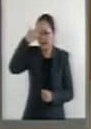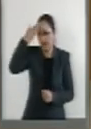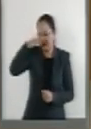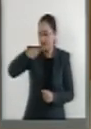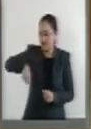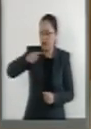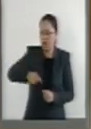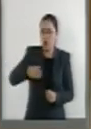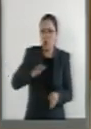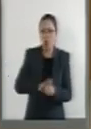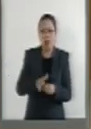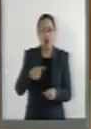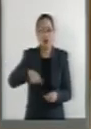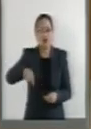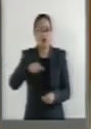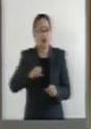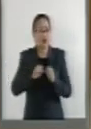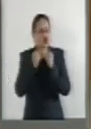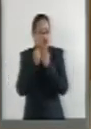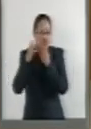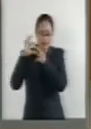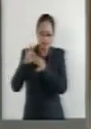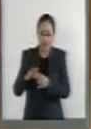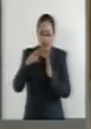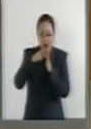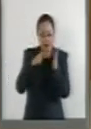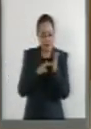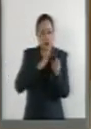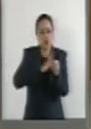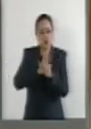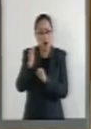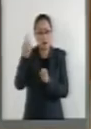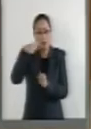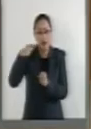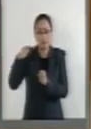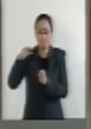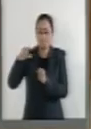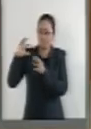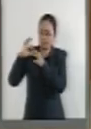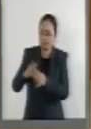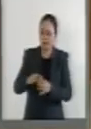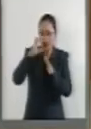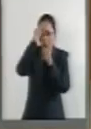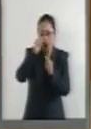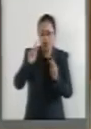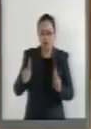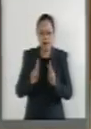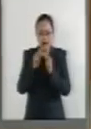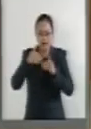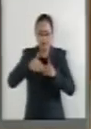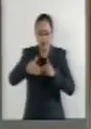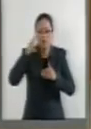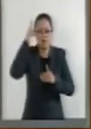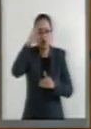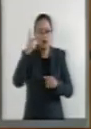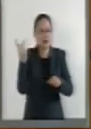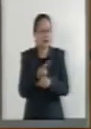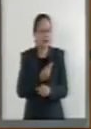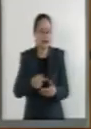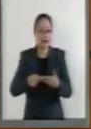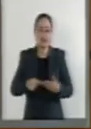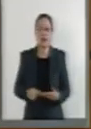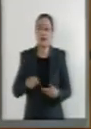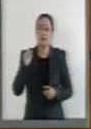propiedad, las reglas que implica el Acuerdo de París hacia adelante,